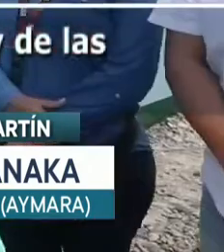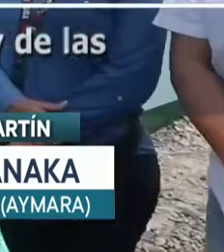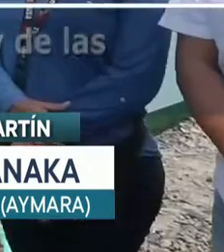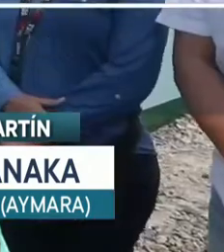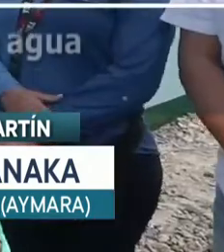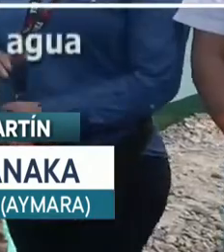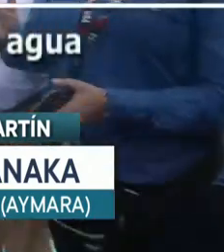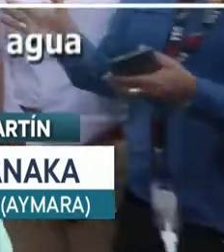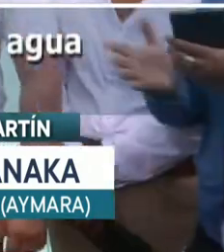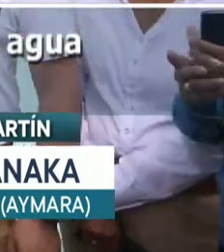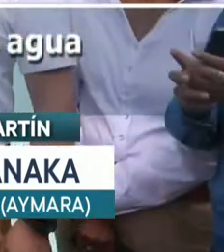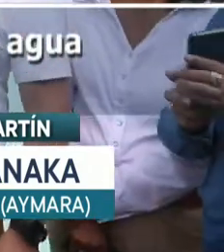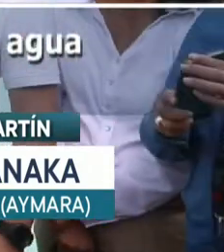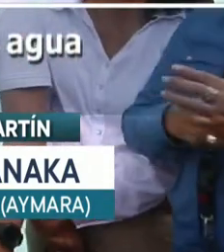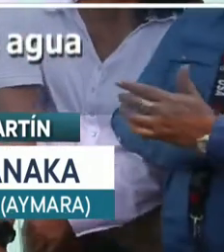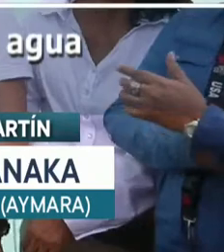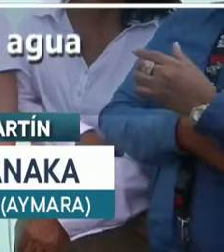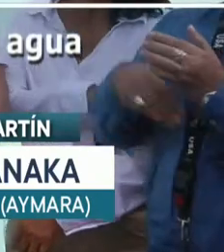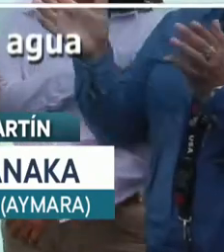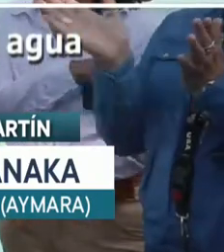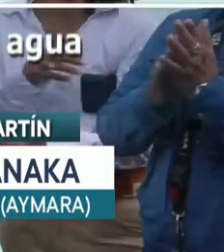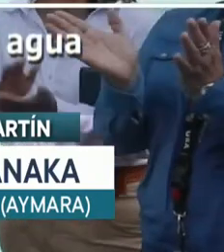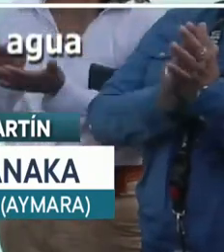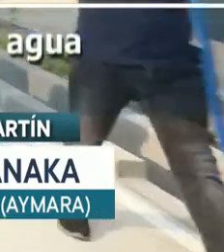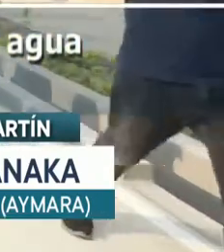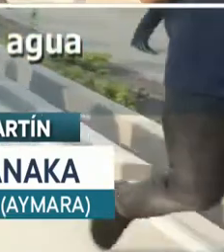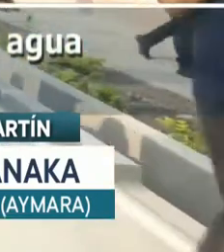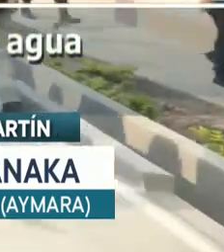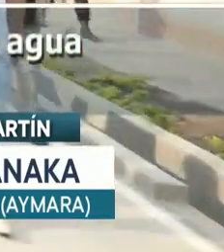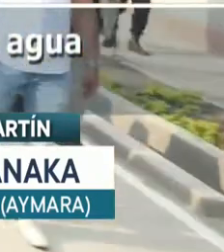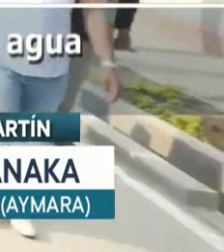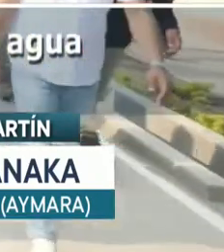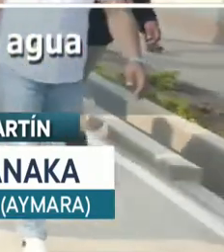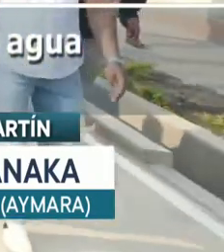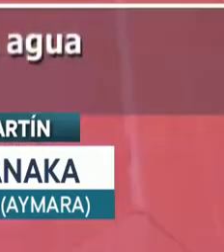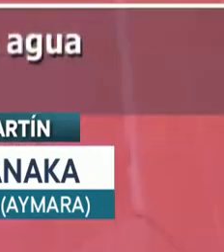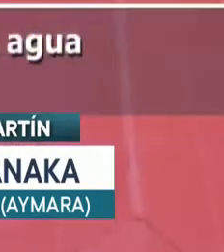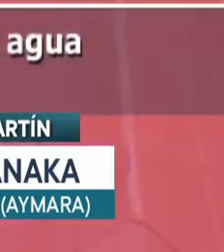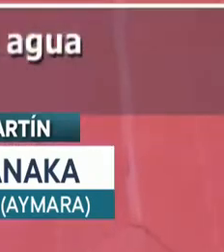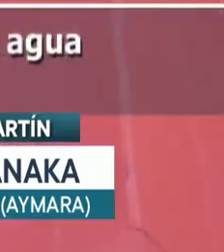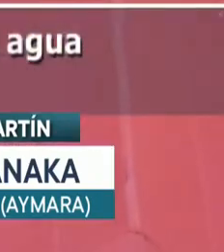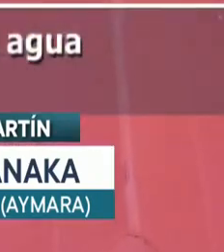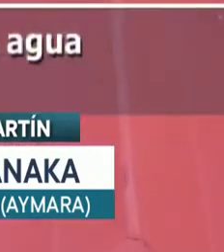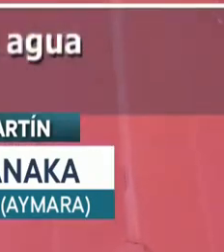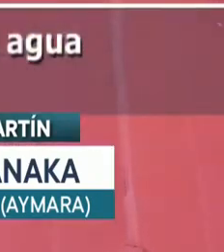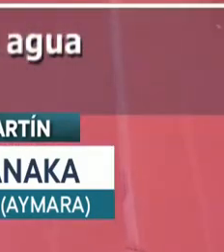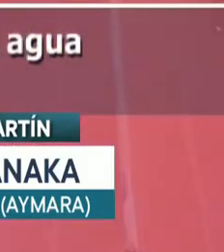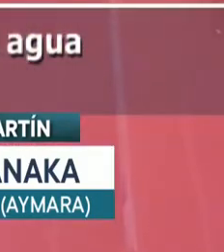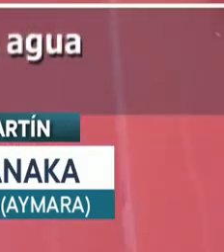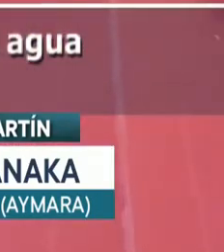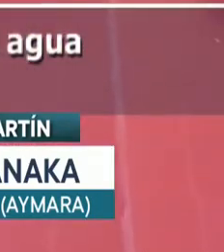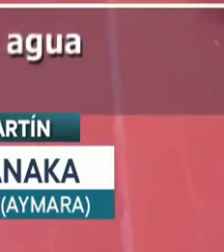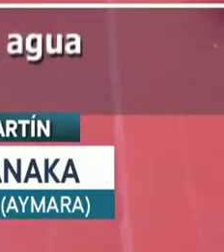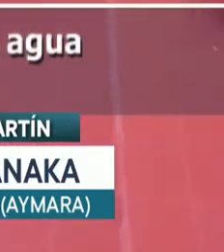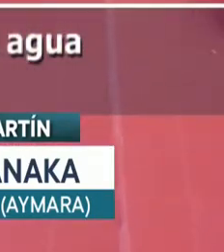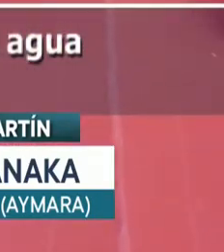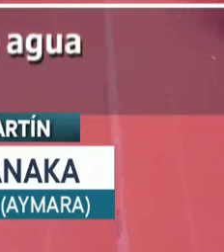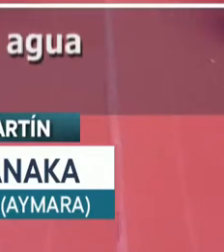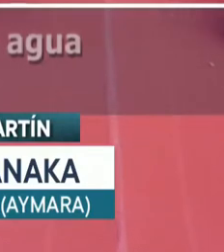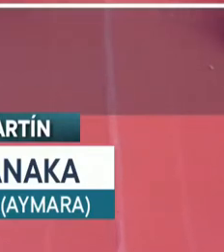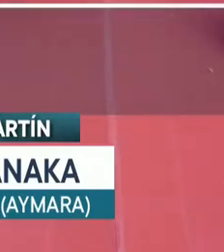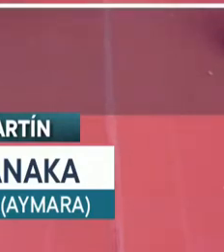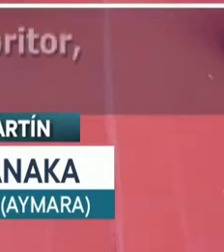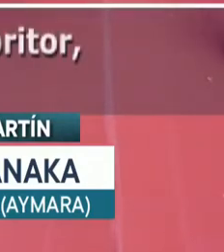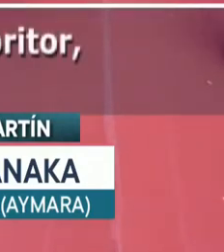Karu Kusauyanaps Aneja, Hichajupanakaja Umani Japhanewa Sasina Unt Ayaripjeja, Echt Irena Castijupa. Chamareka